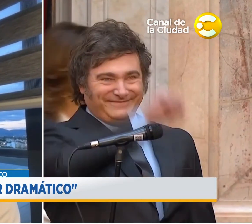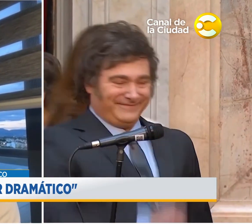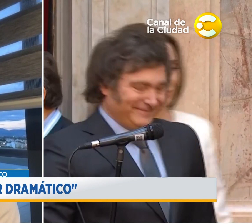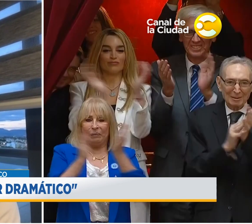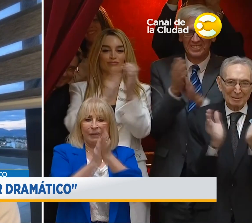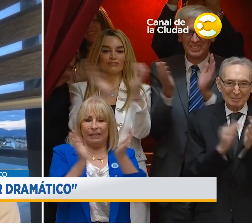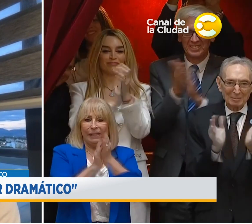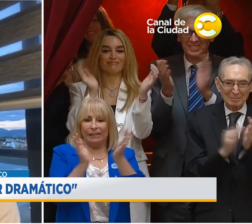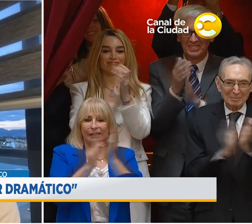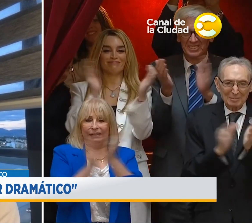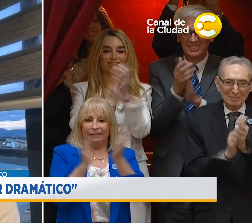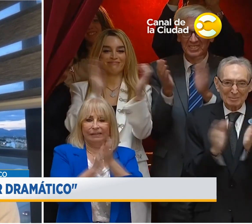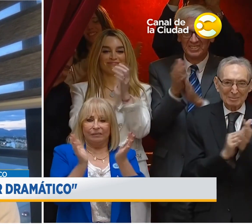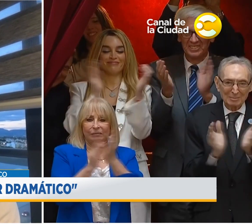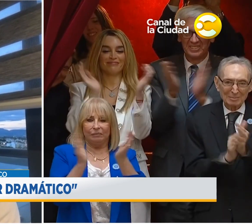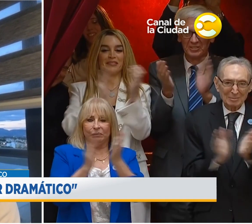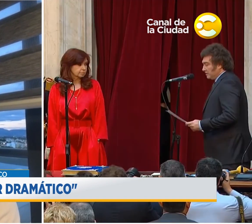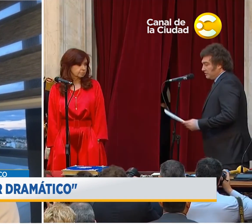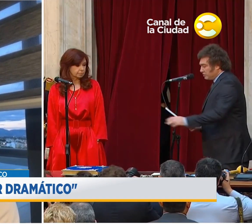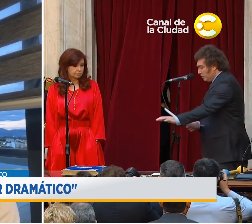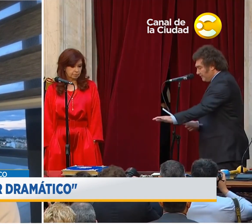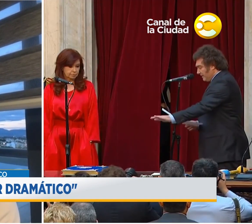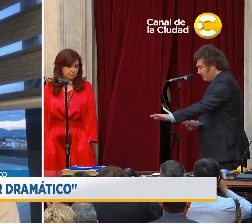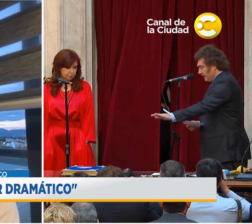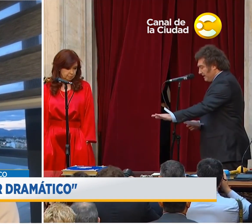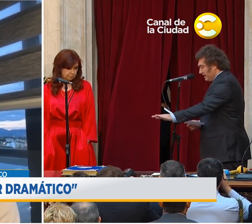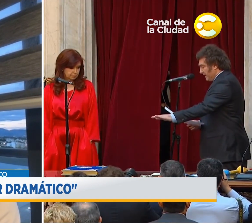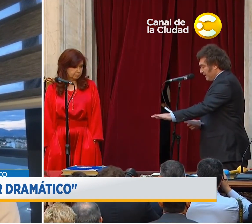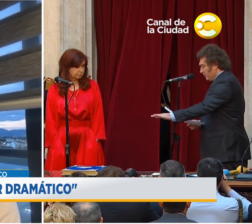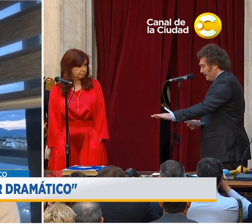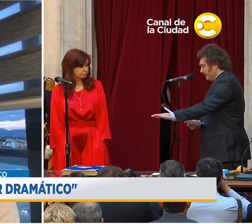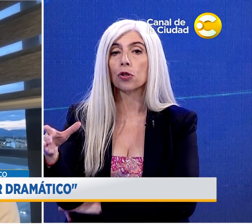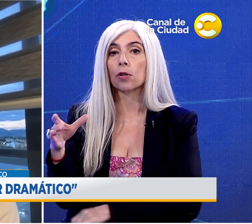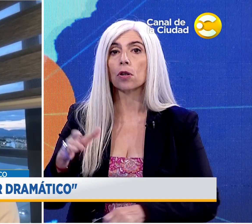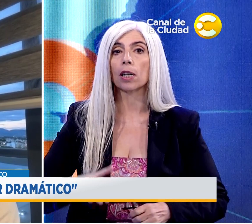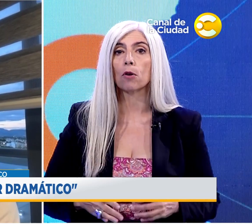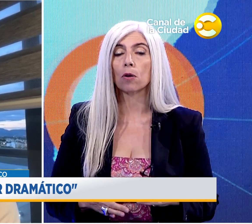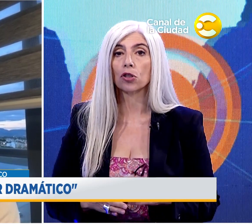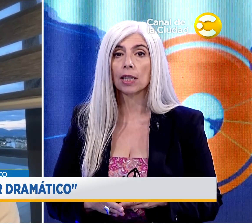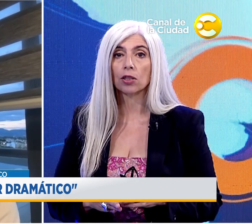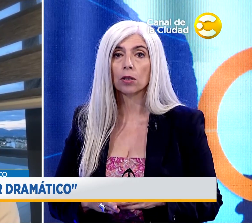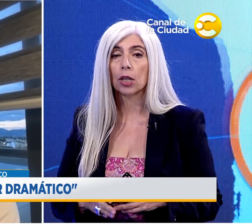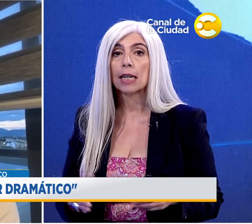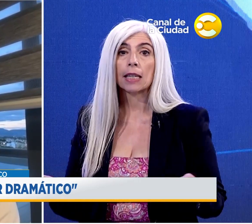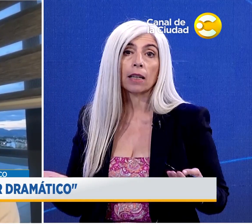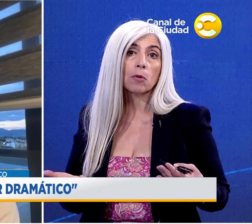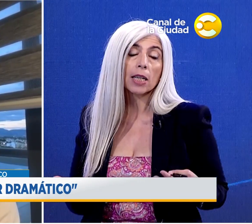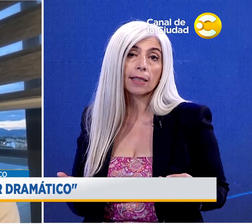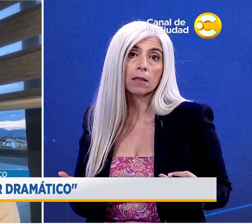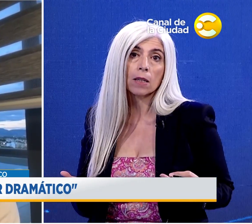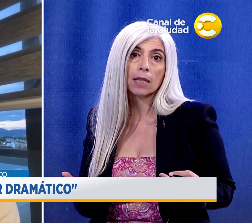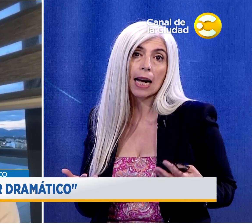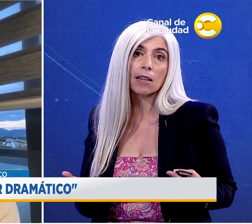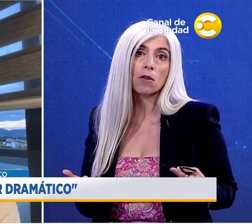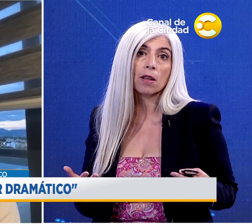eso es lo que, Eduardo, eso es lo que por allí molesta más. Es que teniéndolo todo, no logramos consensos y tenemos que